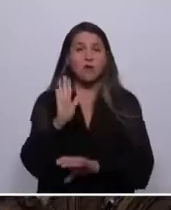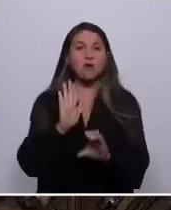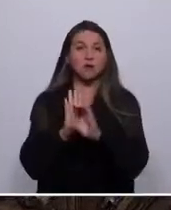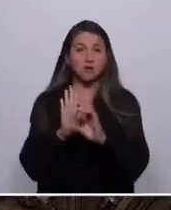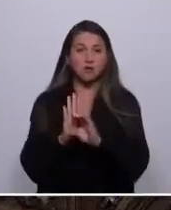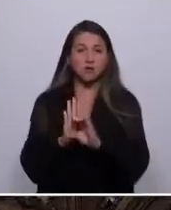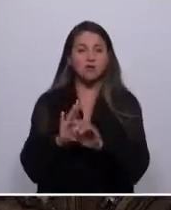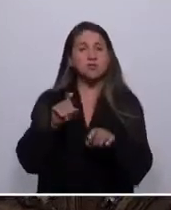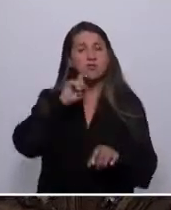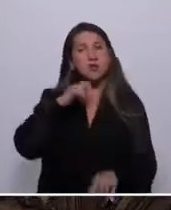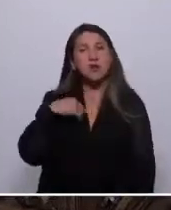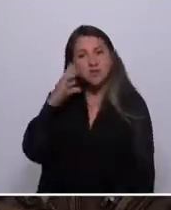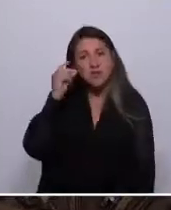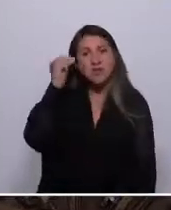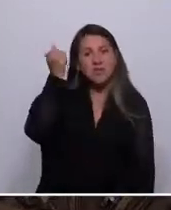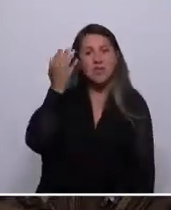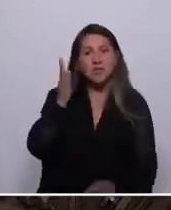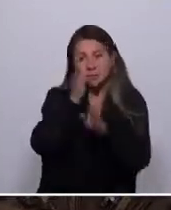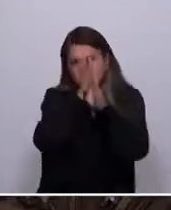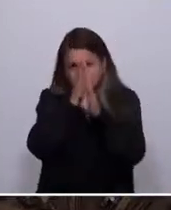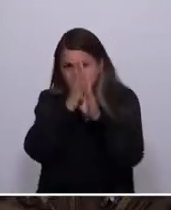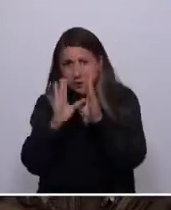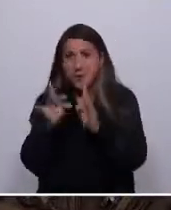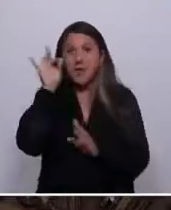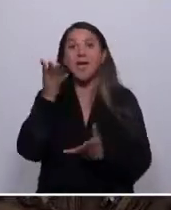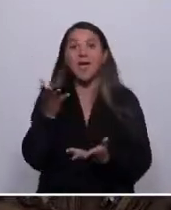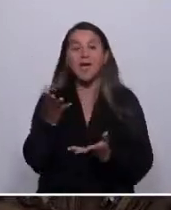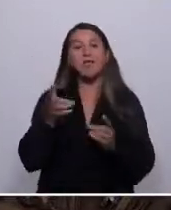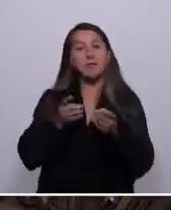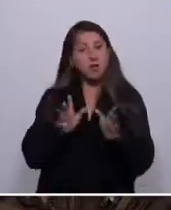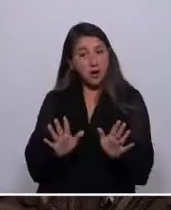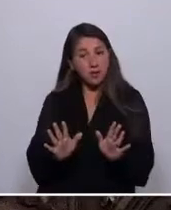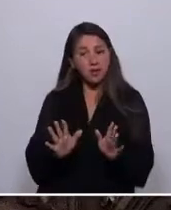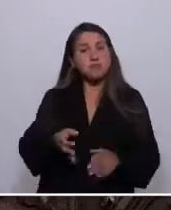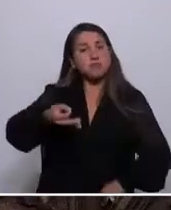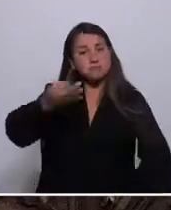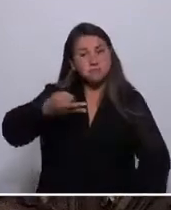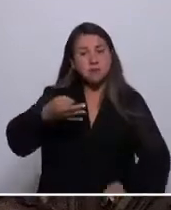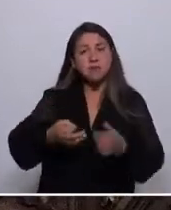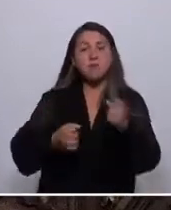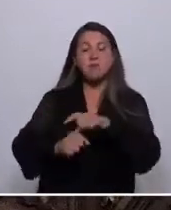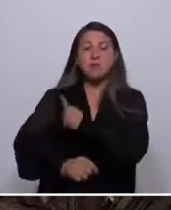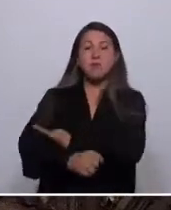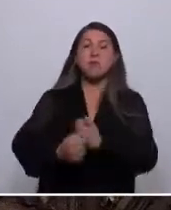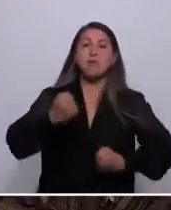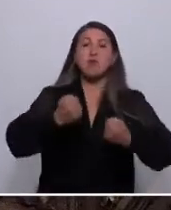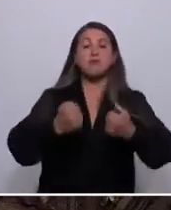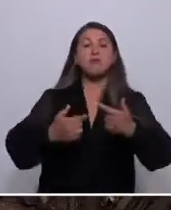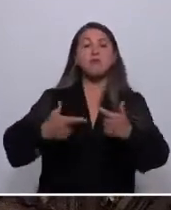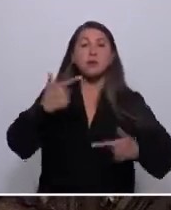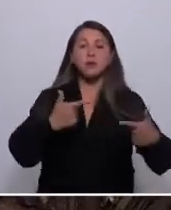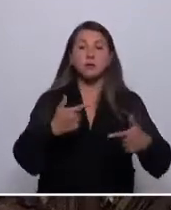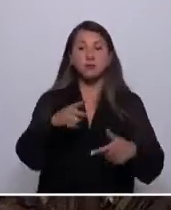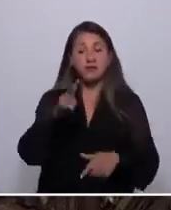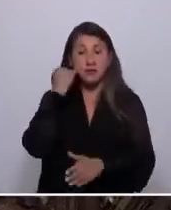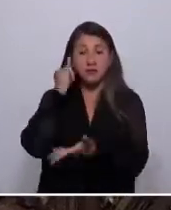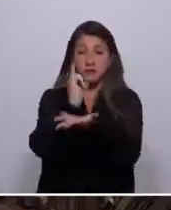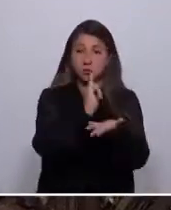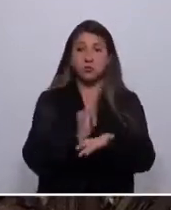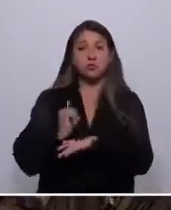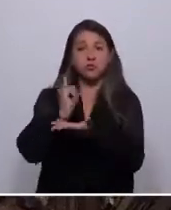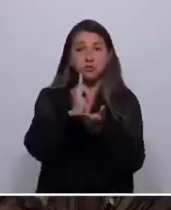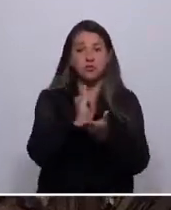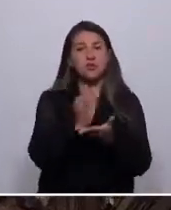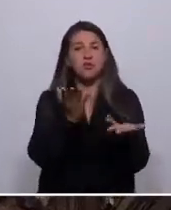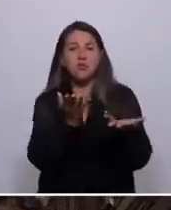Es una idea intrínsecamente democrática, es la afirmación de que el poder político y sus instituciones, la forma